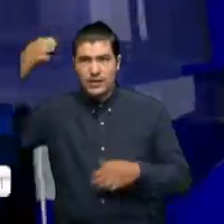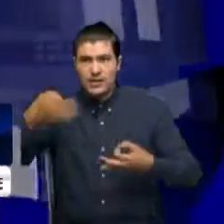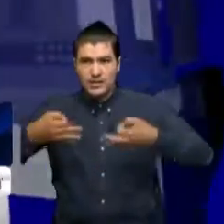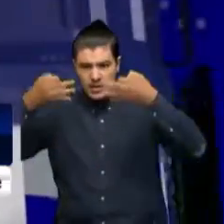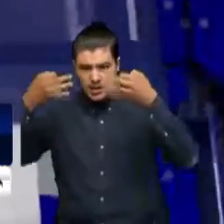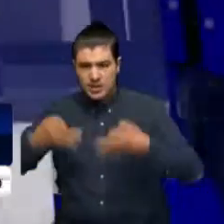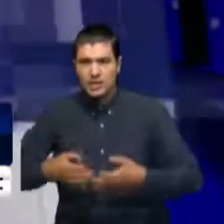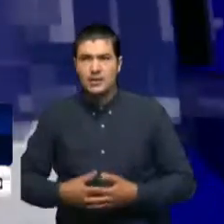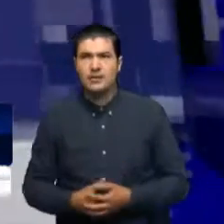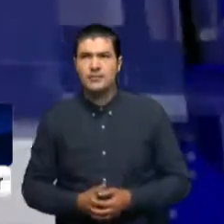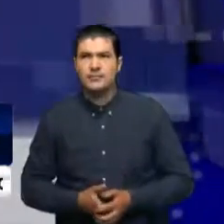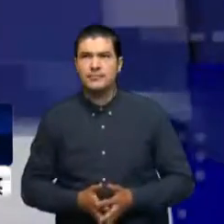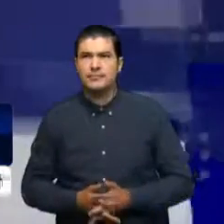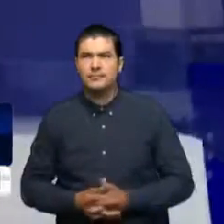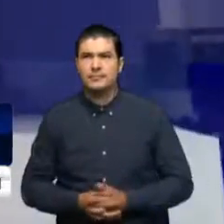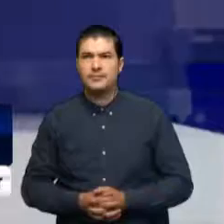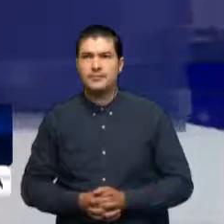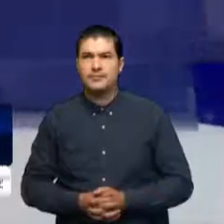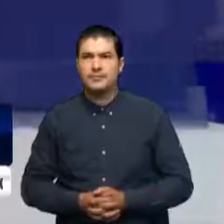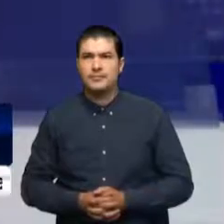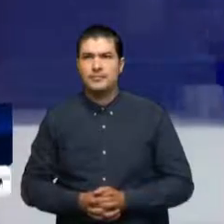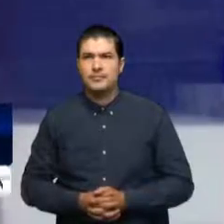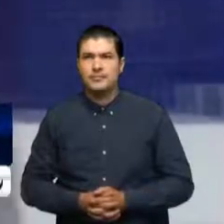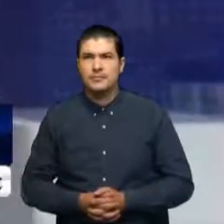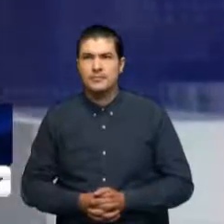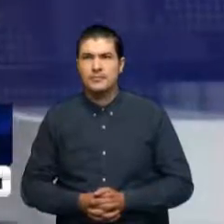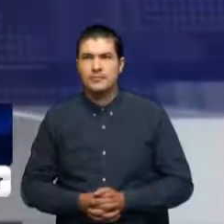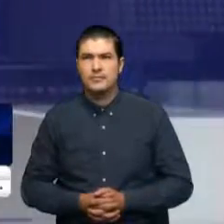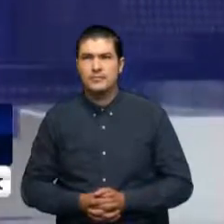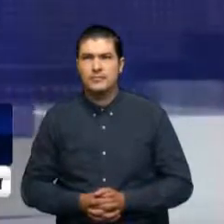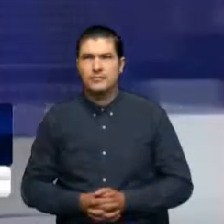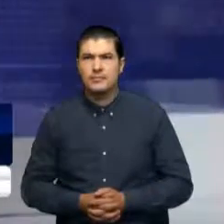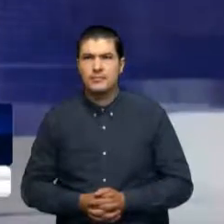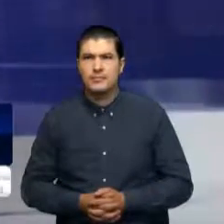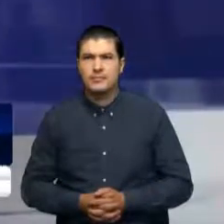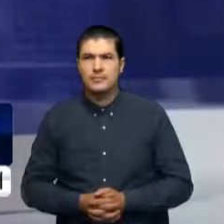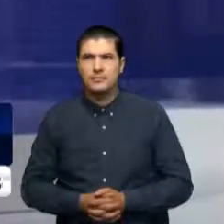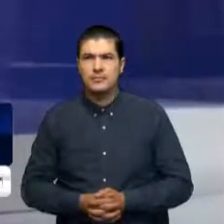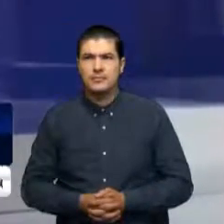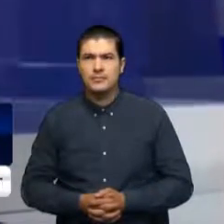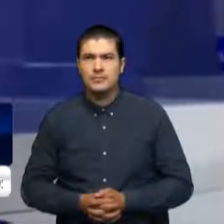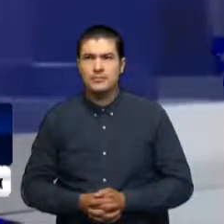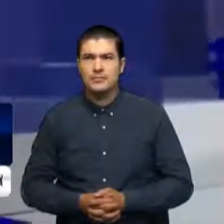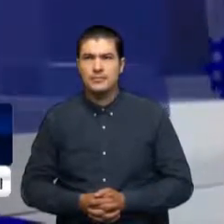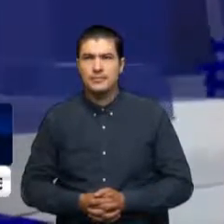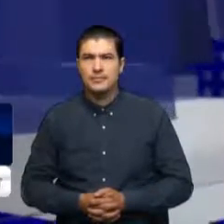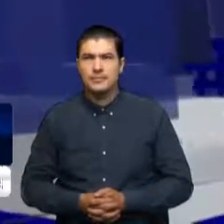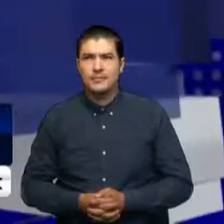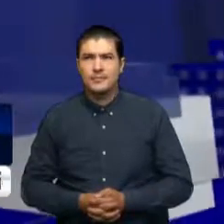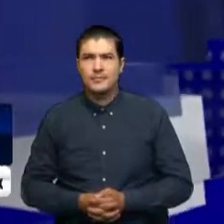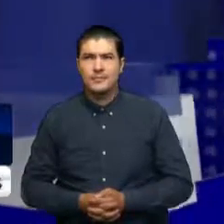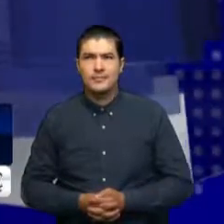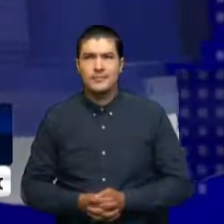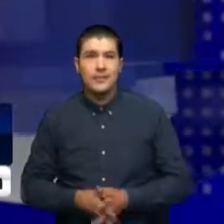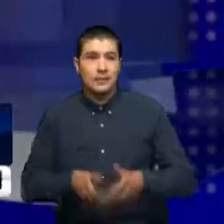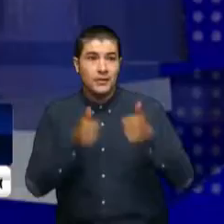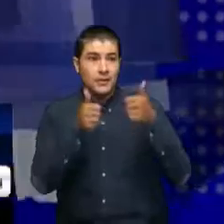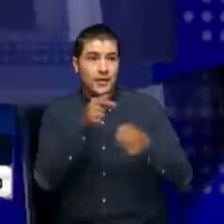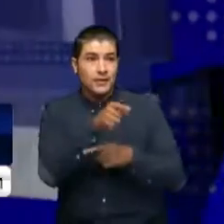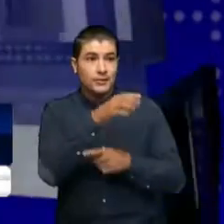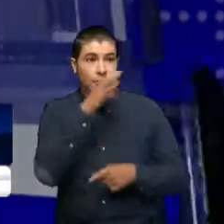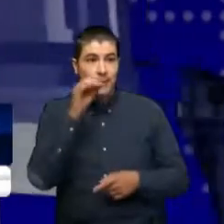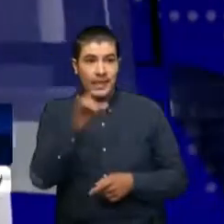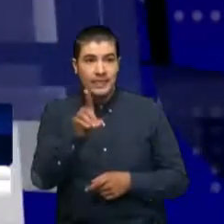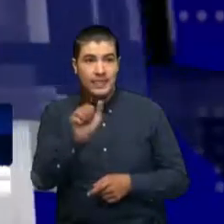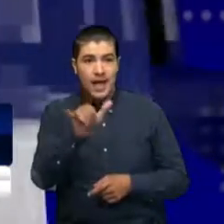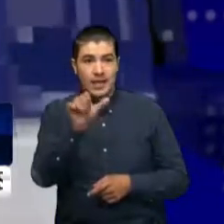de esos que sabe hacer muy bien el recorrido. ¡Eso es, Santander, eso es! Muy bien por Dayan Tarazona,